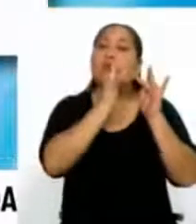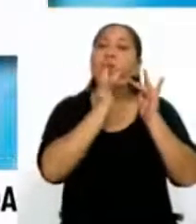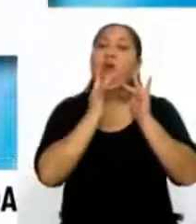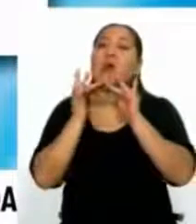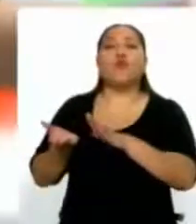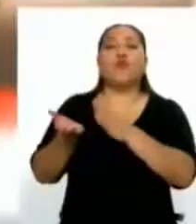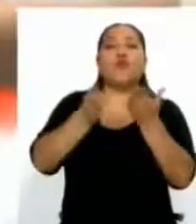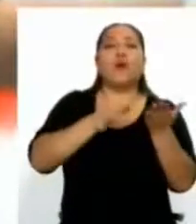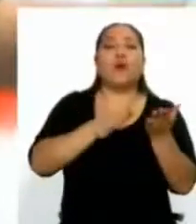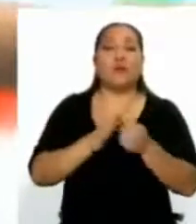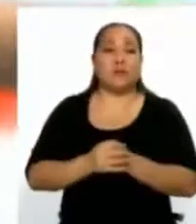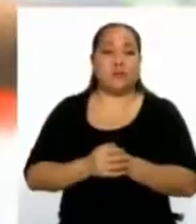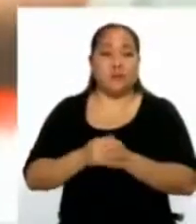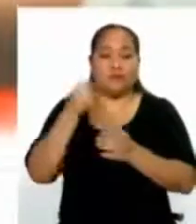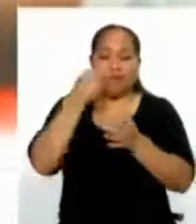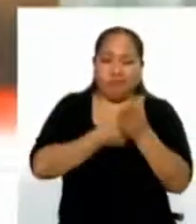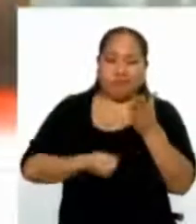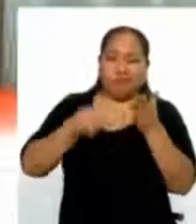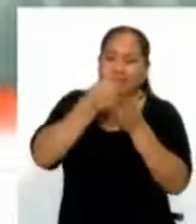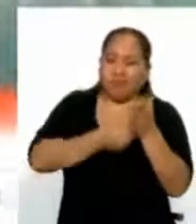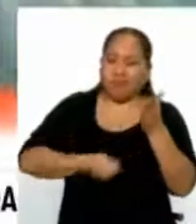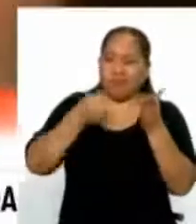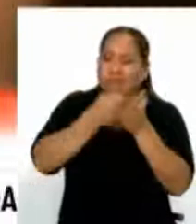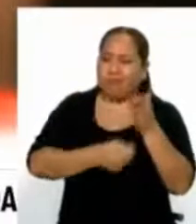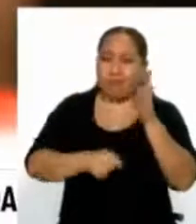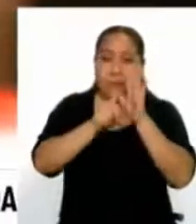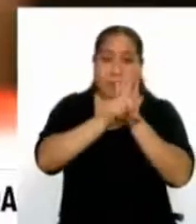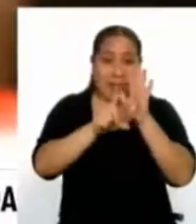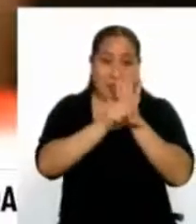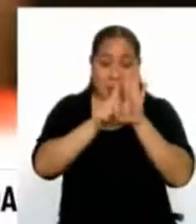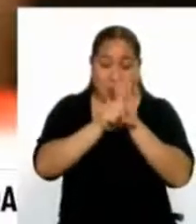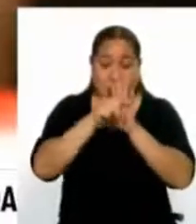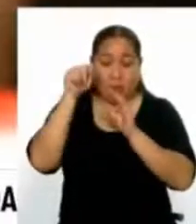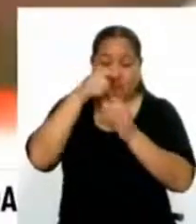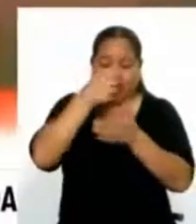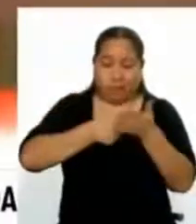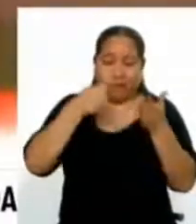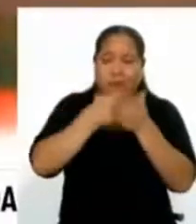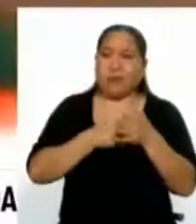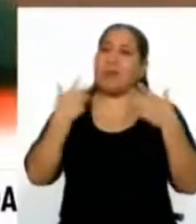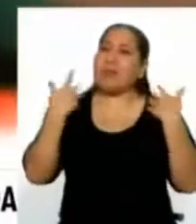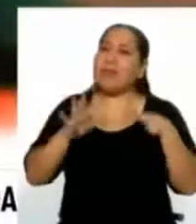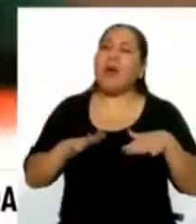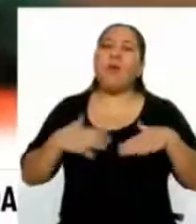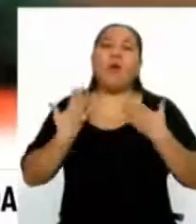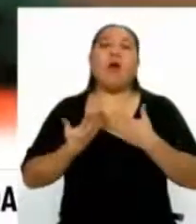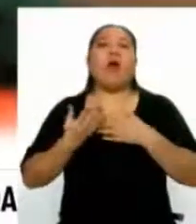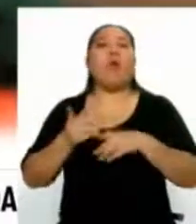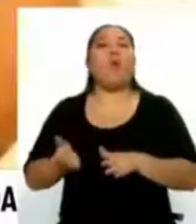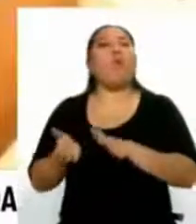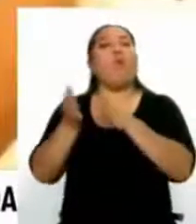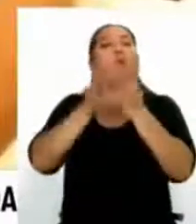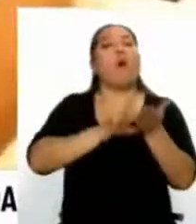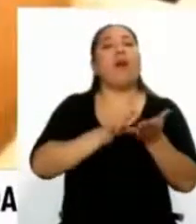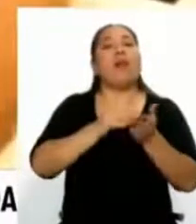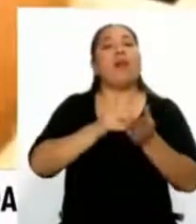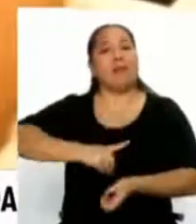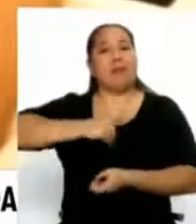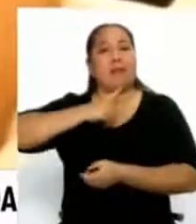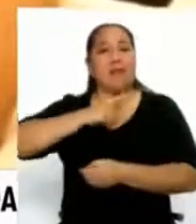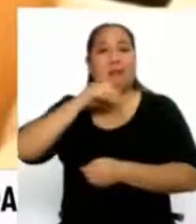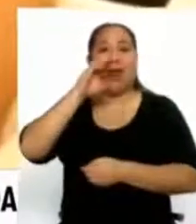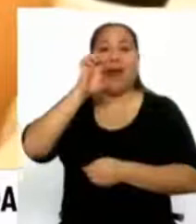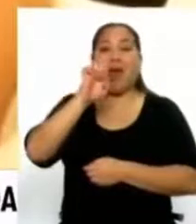salud. La batalla legal de Ana Estrada llegó a su fin. Podrá tener una muerte digna a través de la eutanasia,